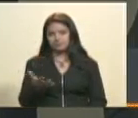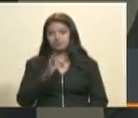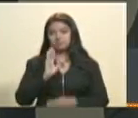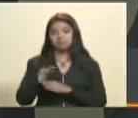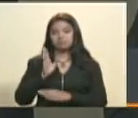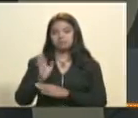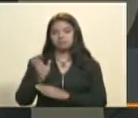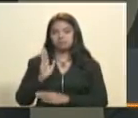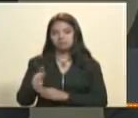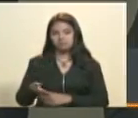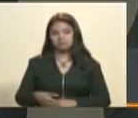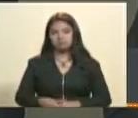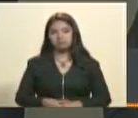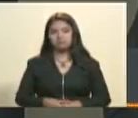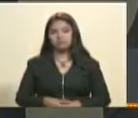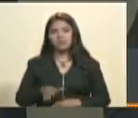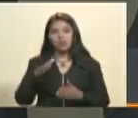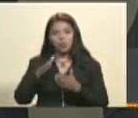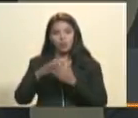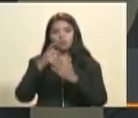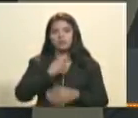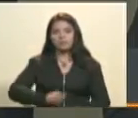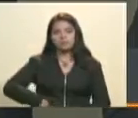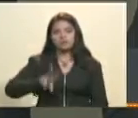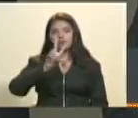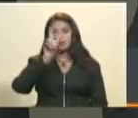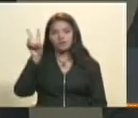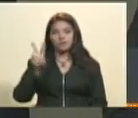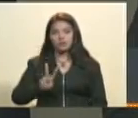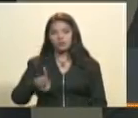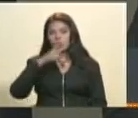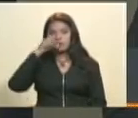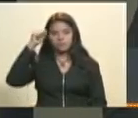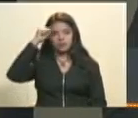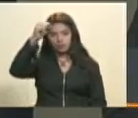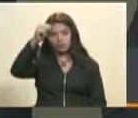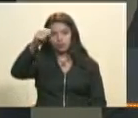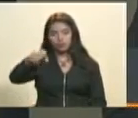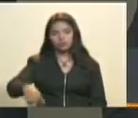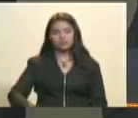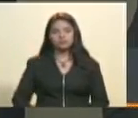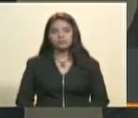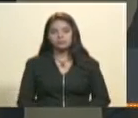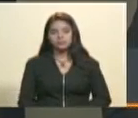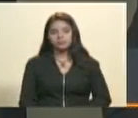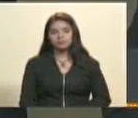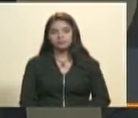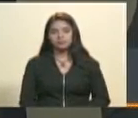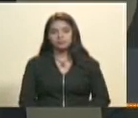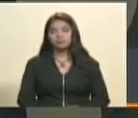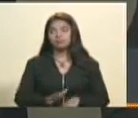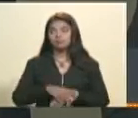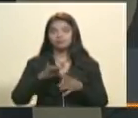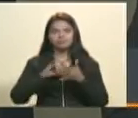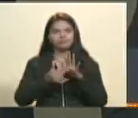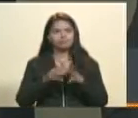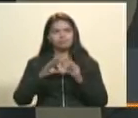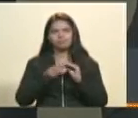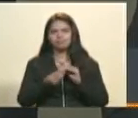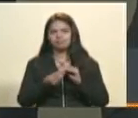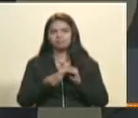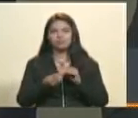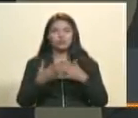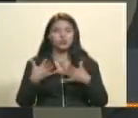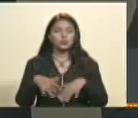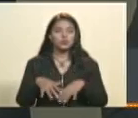sanción contra el presidente de la República, Nicolás Maduro Moros, pues ella traduce en el fondo